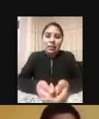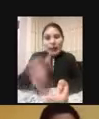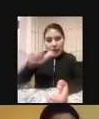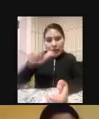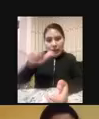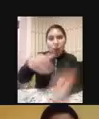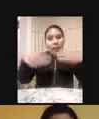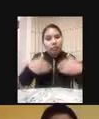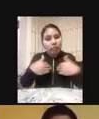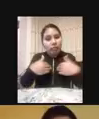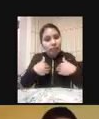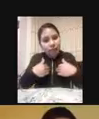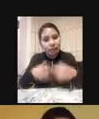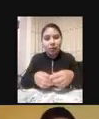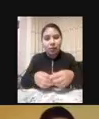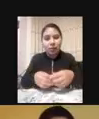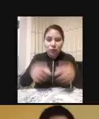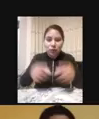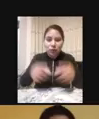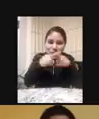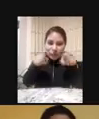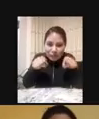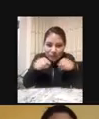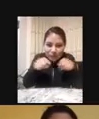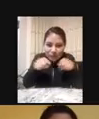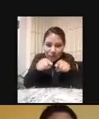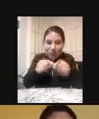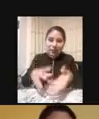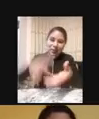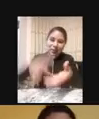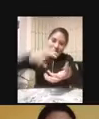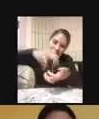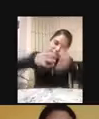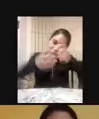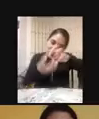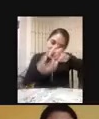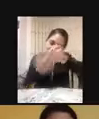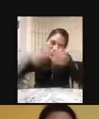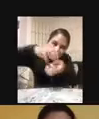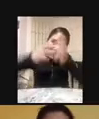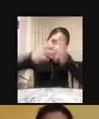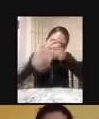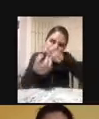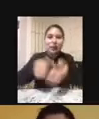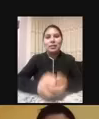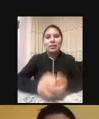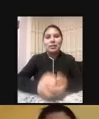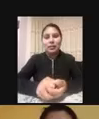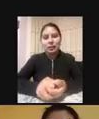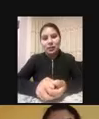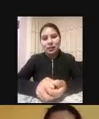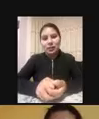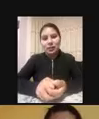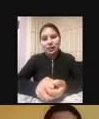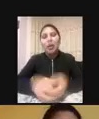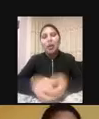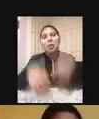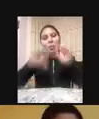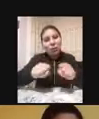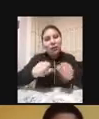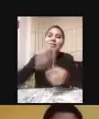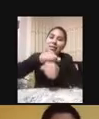los cubitos, que ya es un poquito más grueso, pero nos sirve como un inicio para poder estructurar estas rutinas.